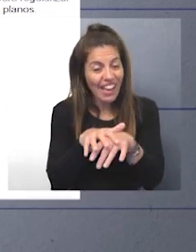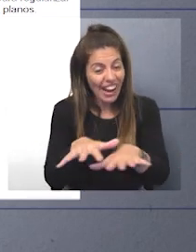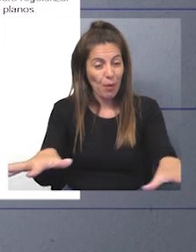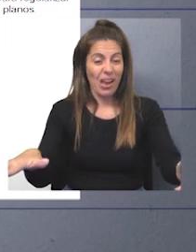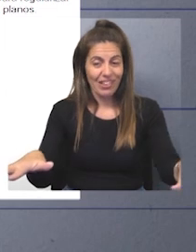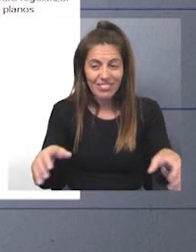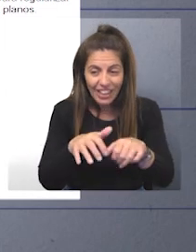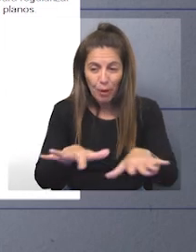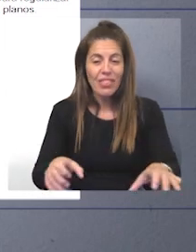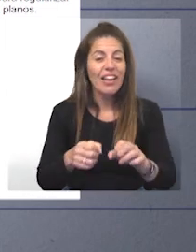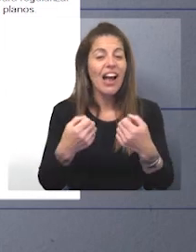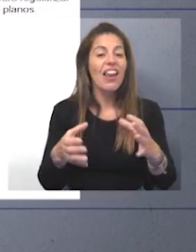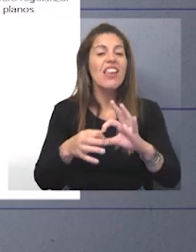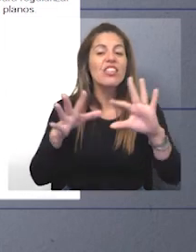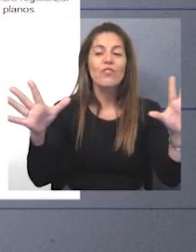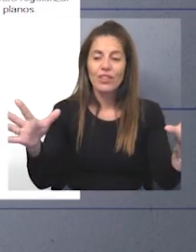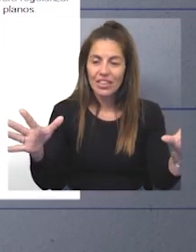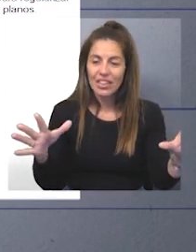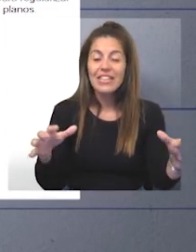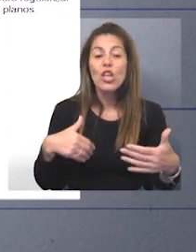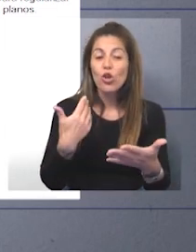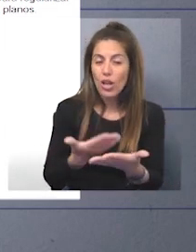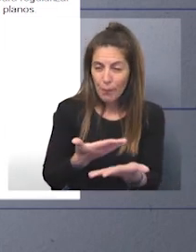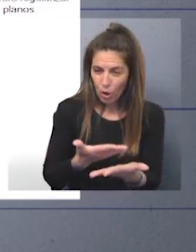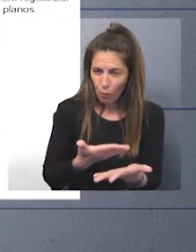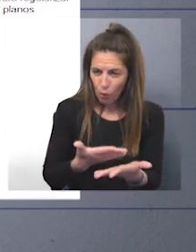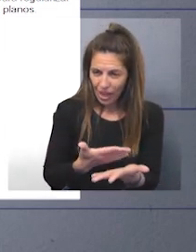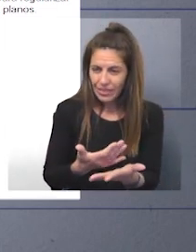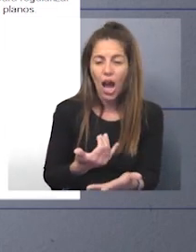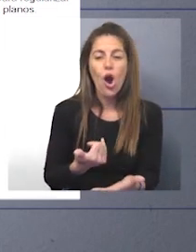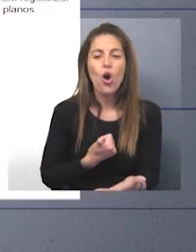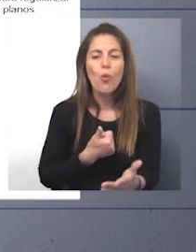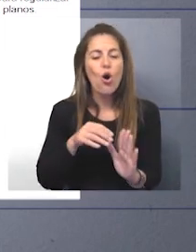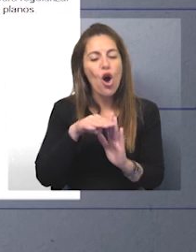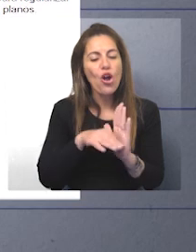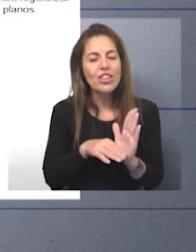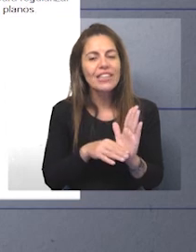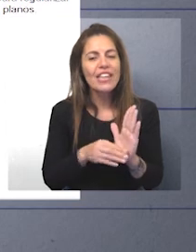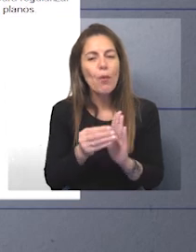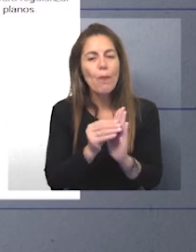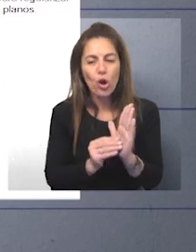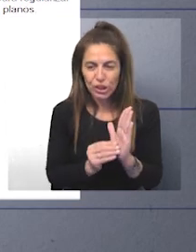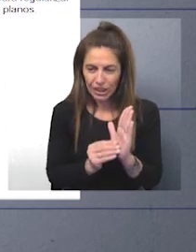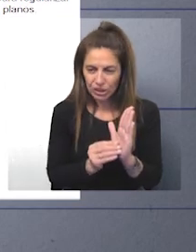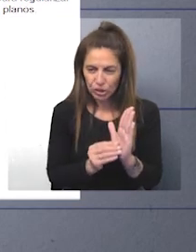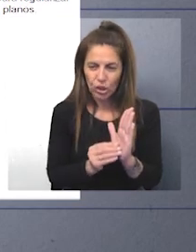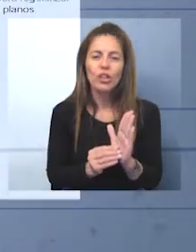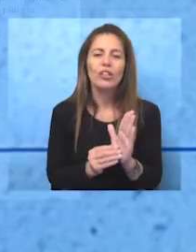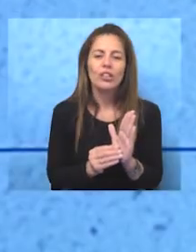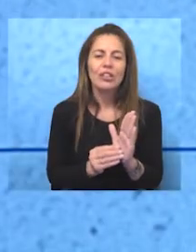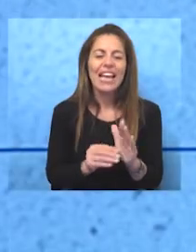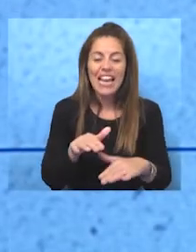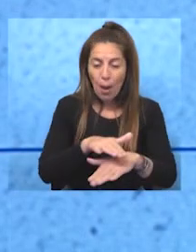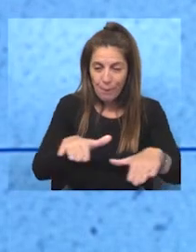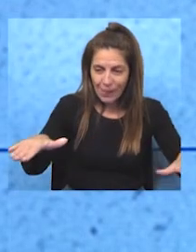chorro dejarla libre dejarla ser Esas son las propuestas son como los ems que ellos iban poniendo en este la